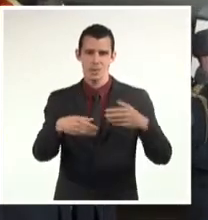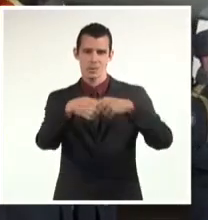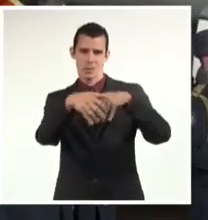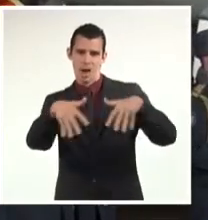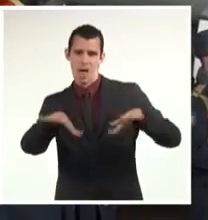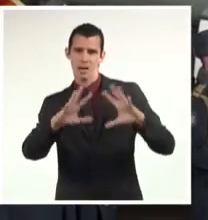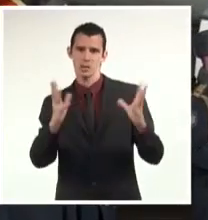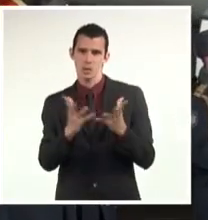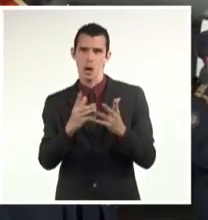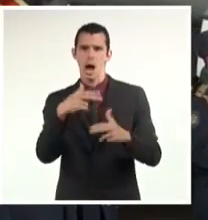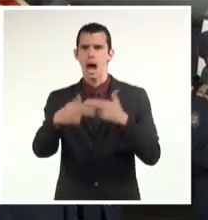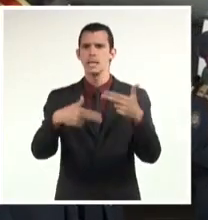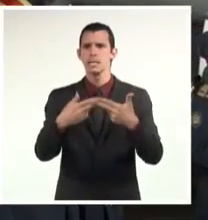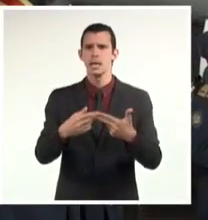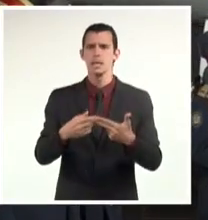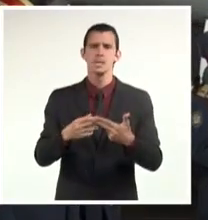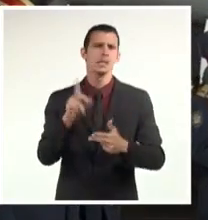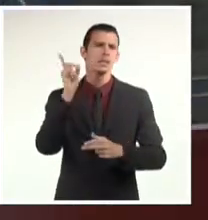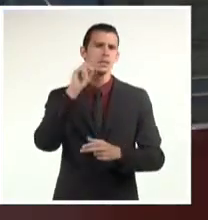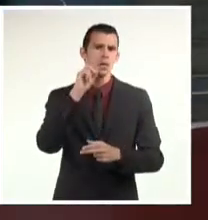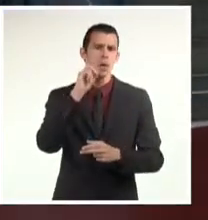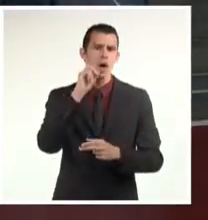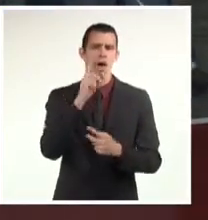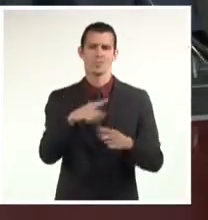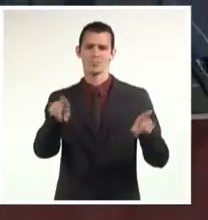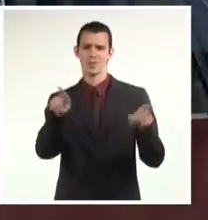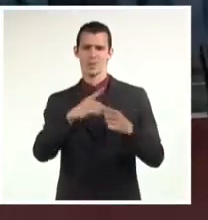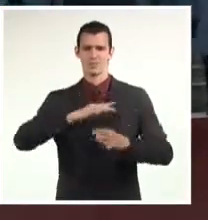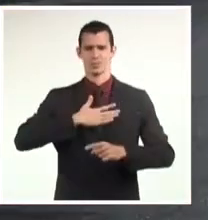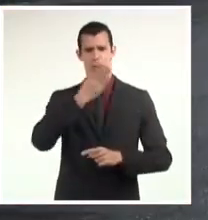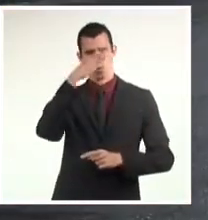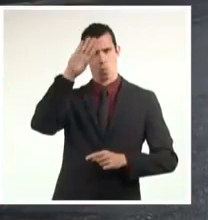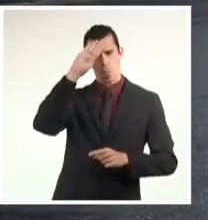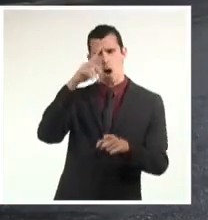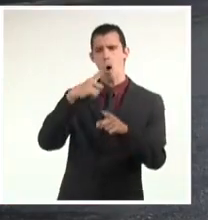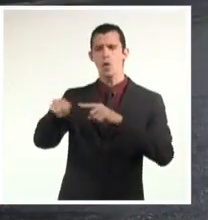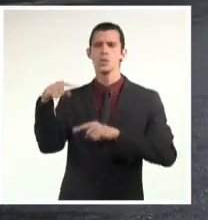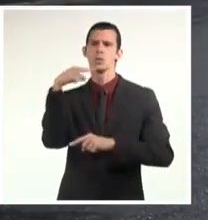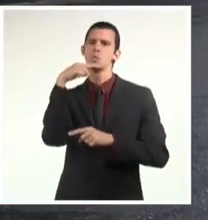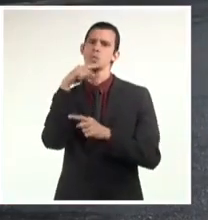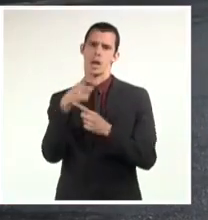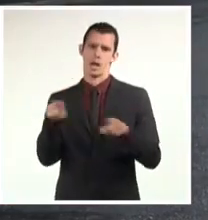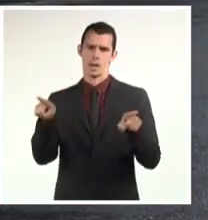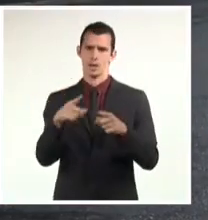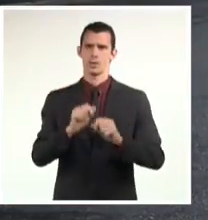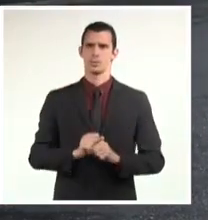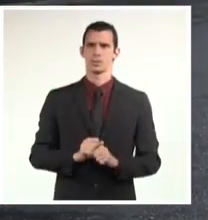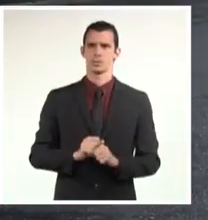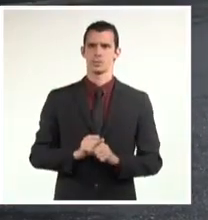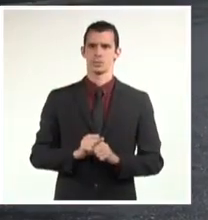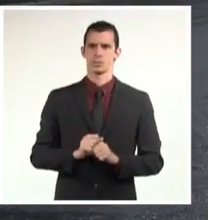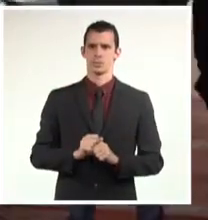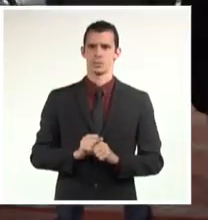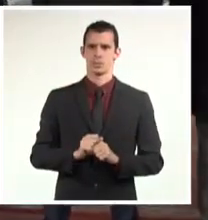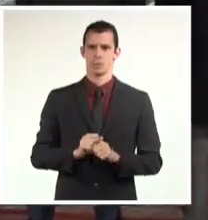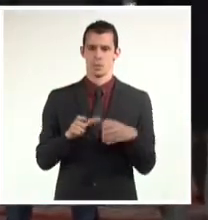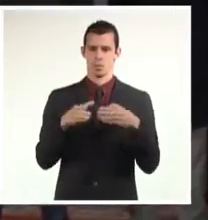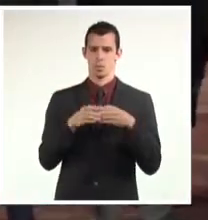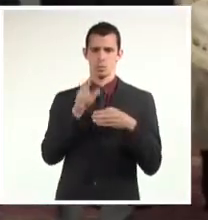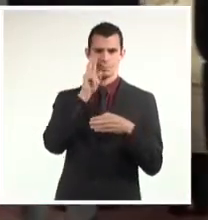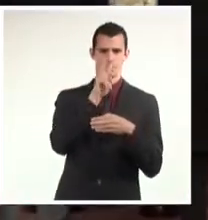los himnos nacionales de los dos países y la guardia formada en su honor marchó ante él en señal de respeto y